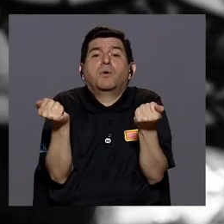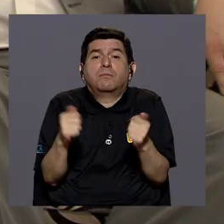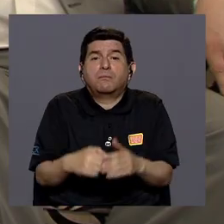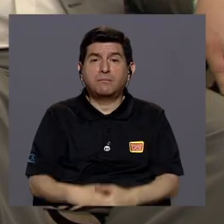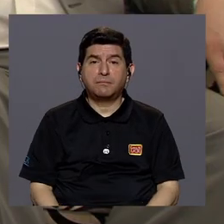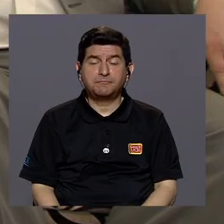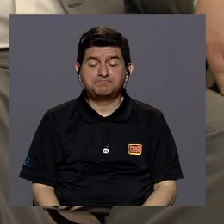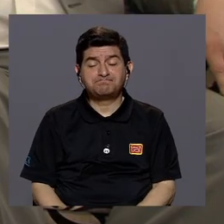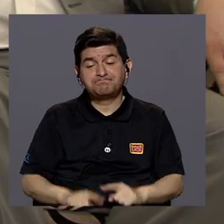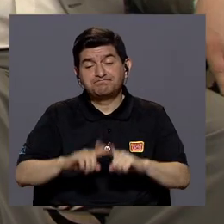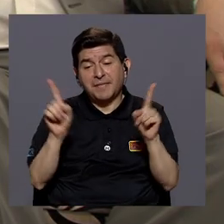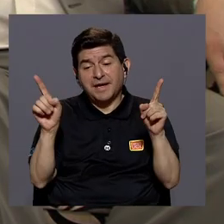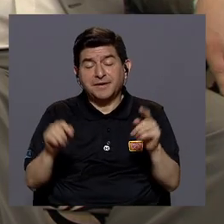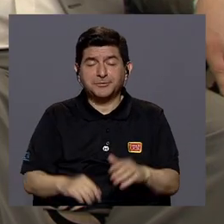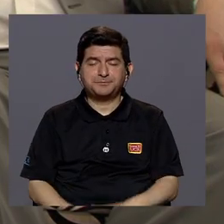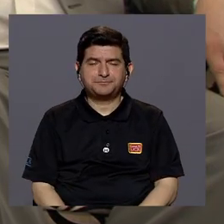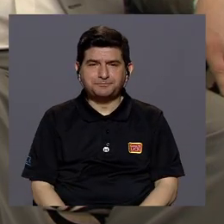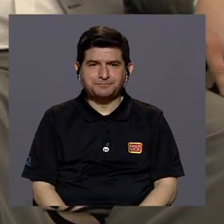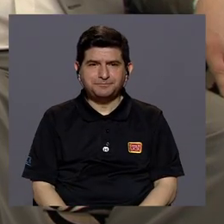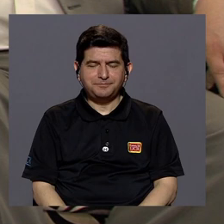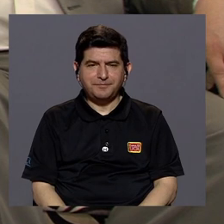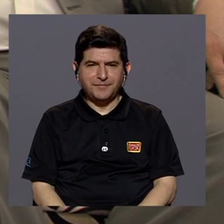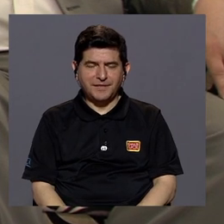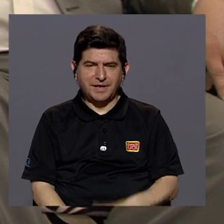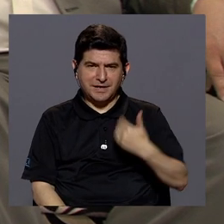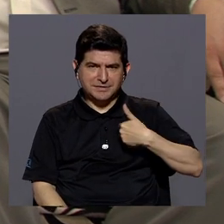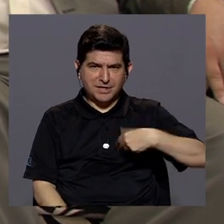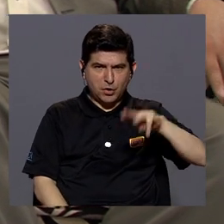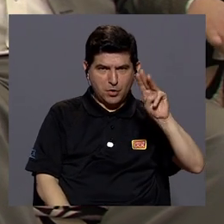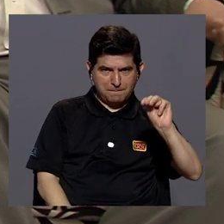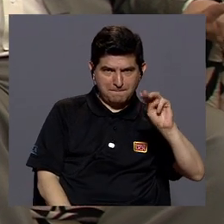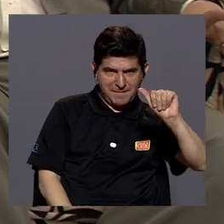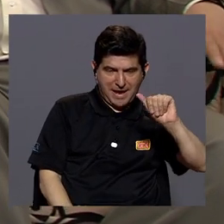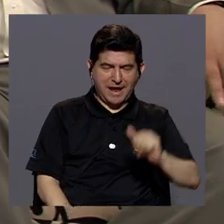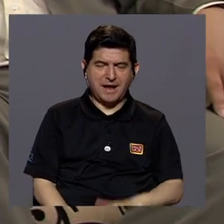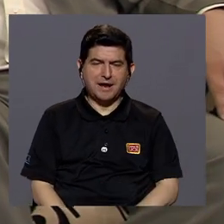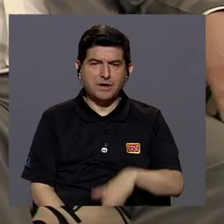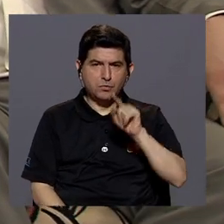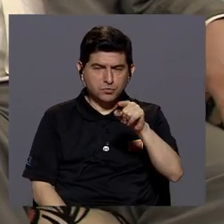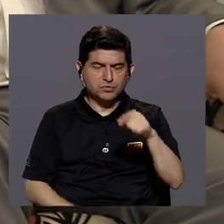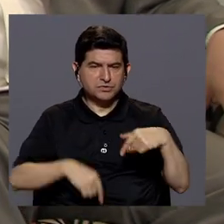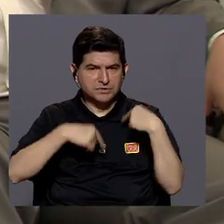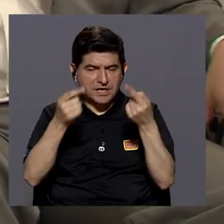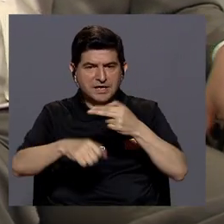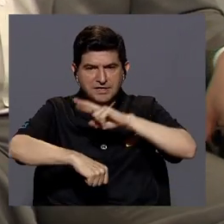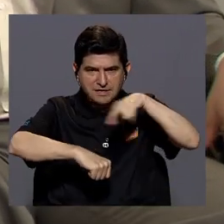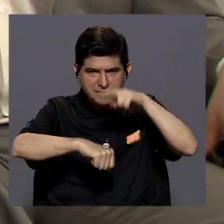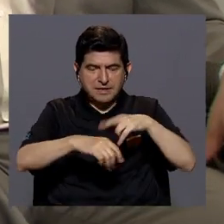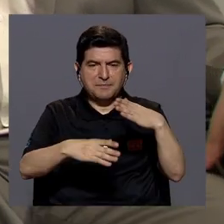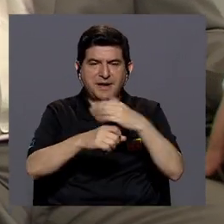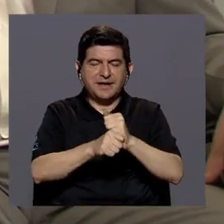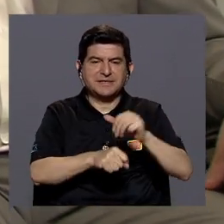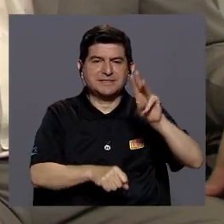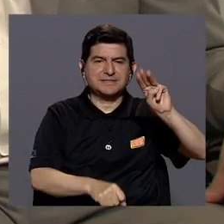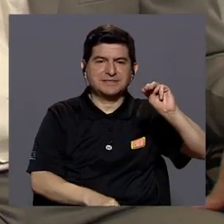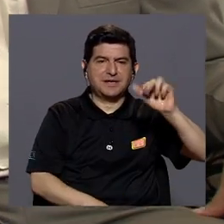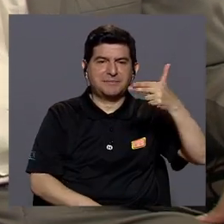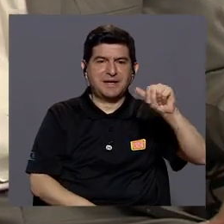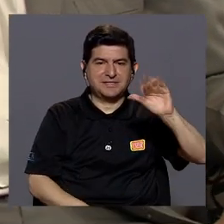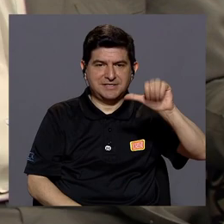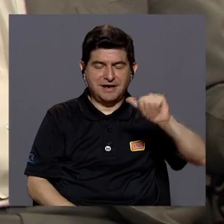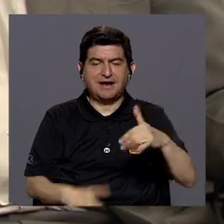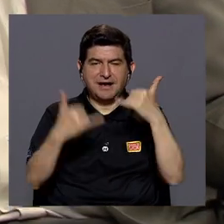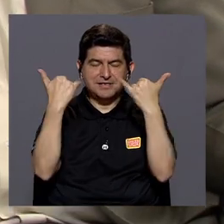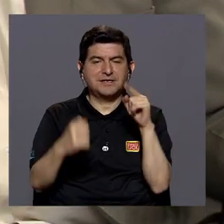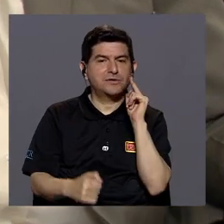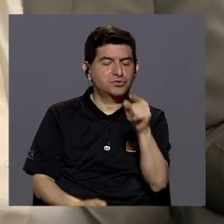Pero bueno. Don Miguel, su llegada a la República y el hacer la machaca le hace que usted también ya no